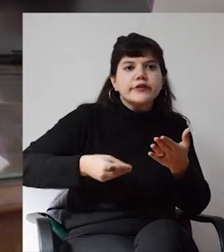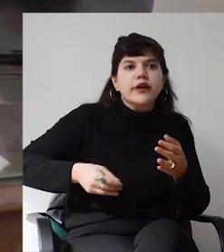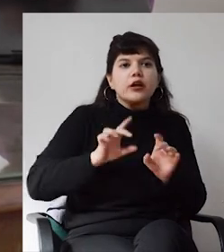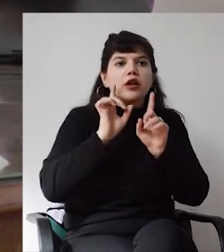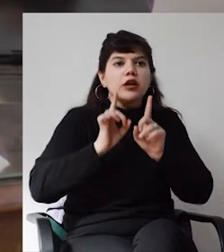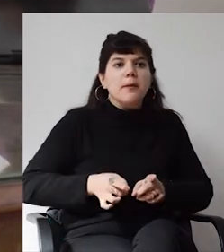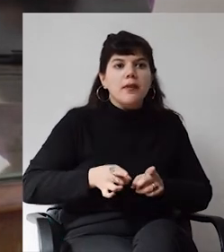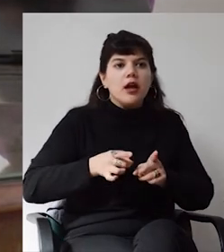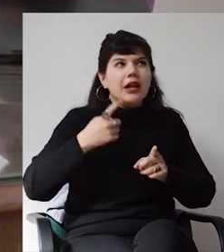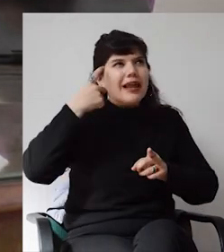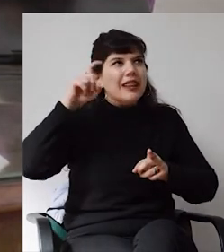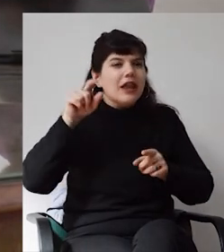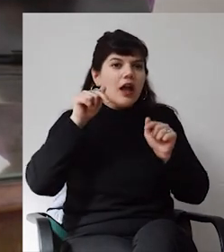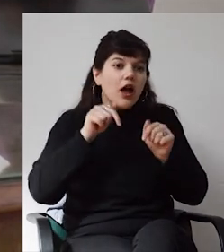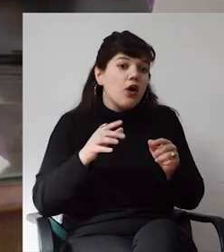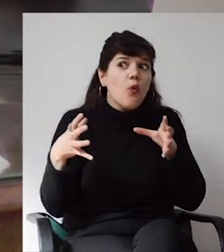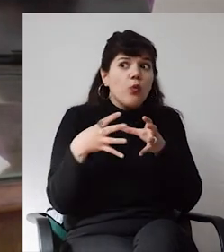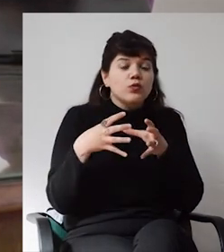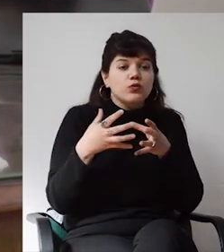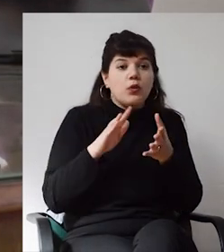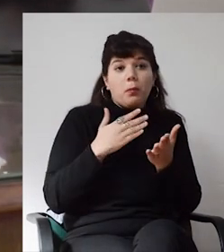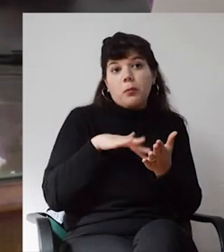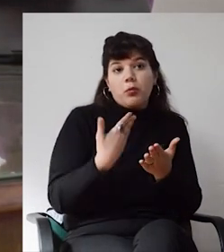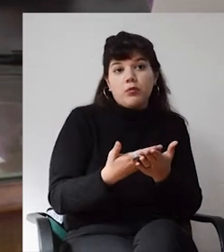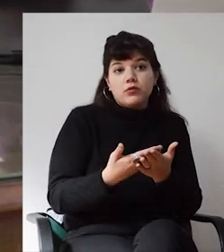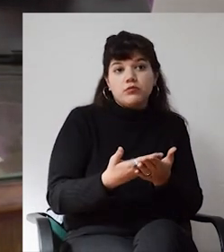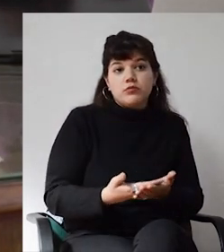solo de dificultades, diseñan propuestas juntos.